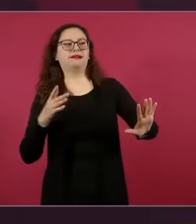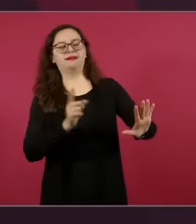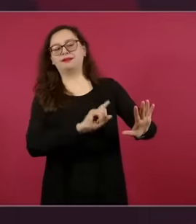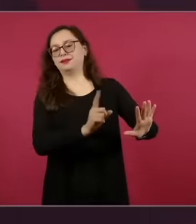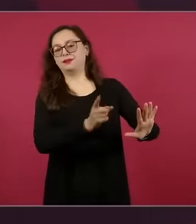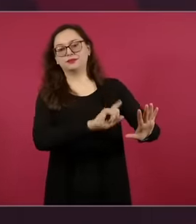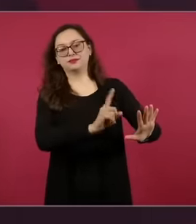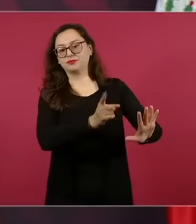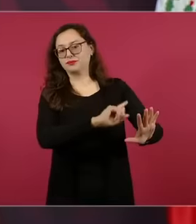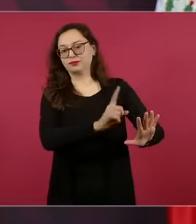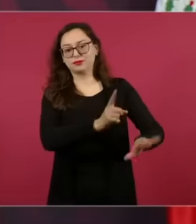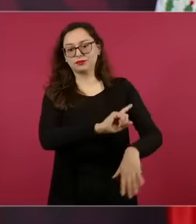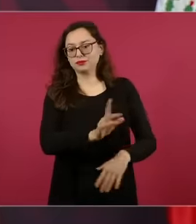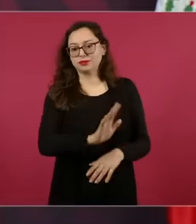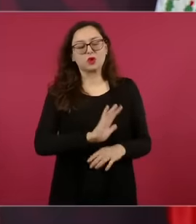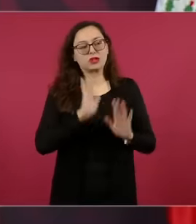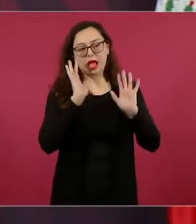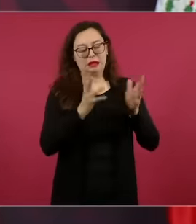ser tremendo,